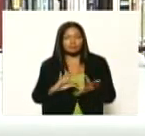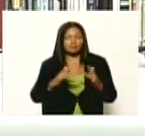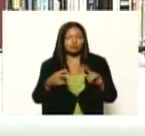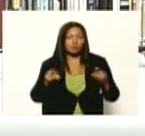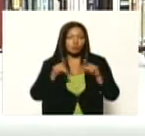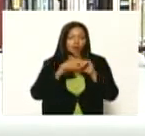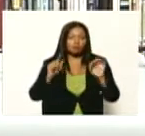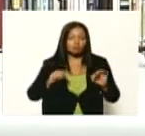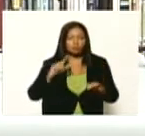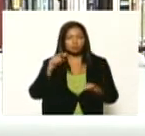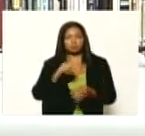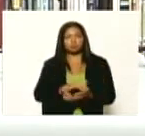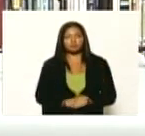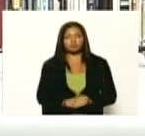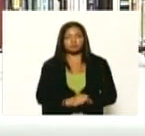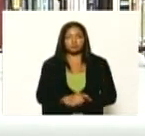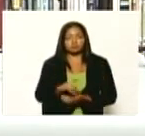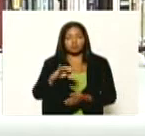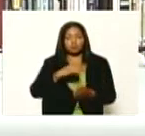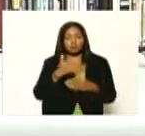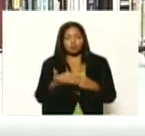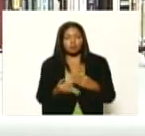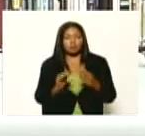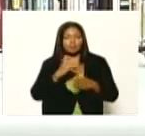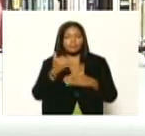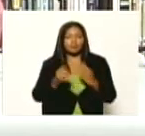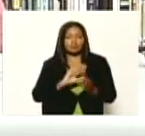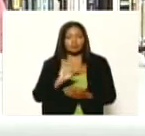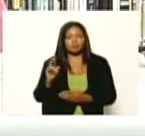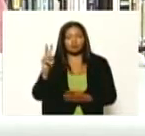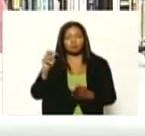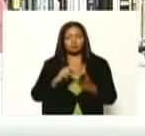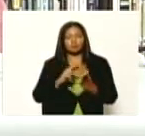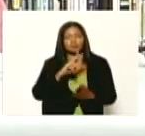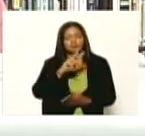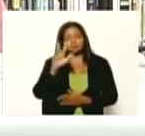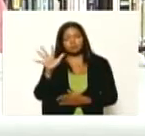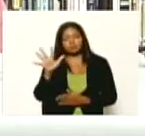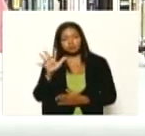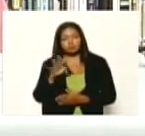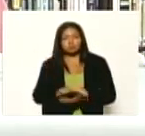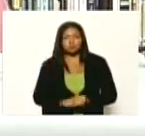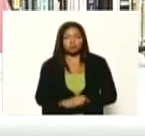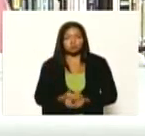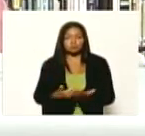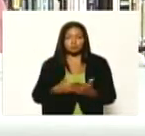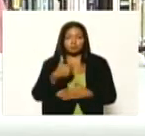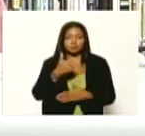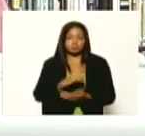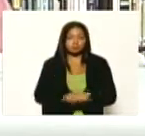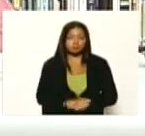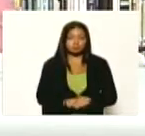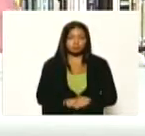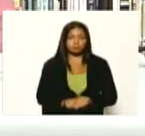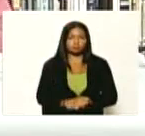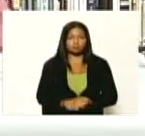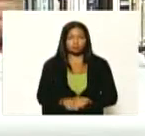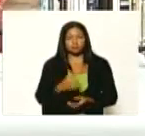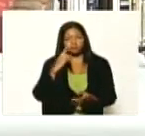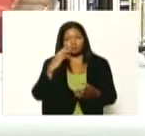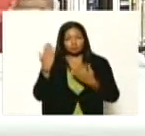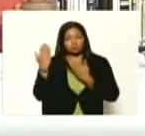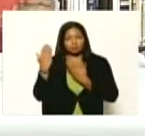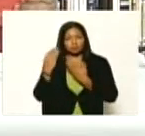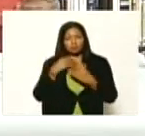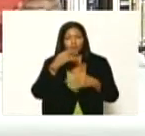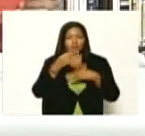inclusive. Este programa, el plan de la patria 2025... y más. Aquí está. ¿Quieren hablar